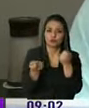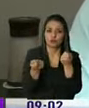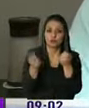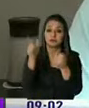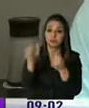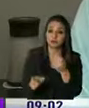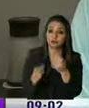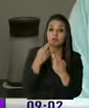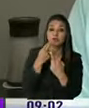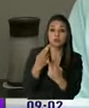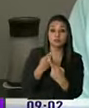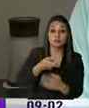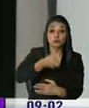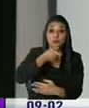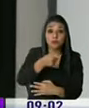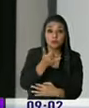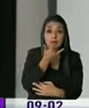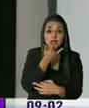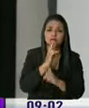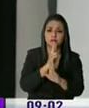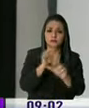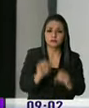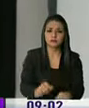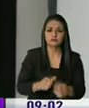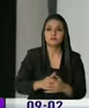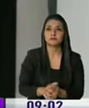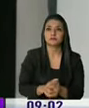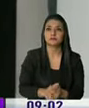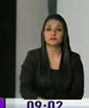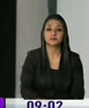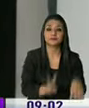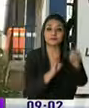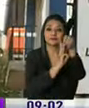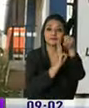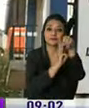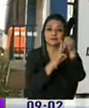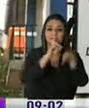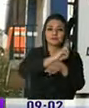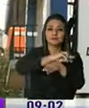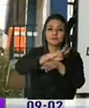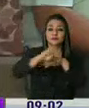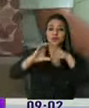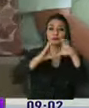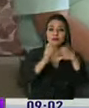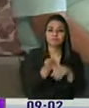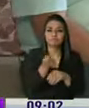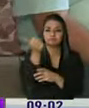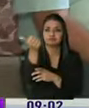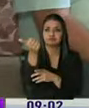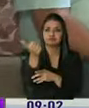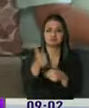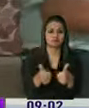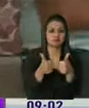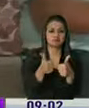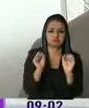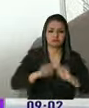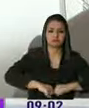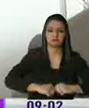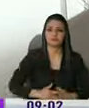réplicas y las rectificaciones. La eliminación de la Superintendencia de la Información y Comunicación Supercom, al parecer toma